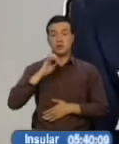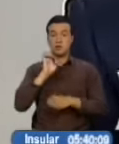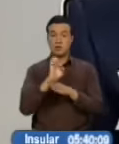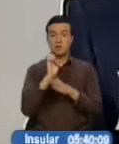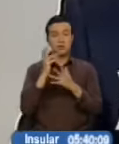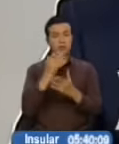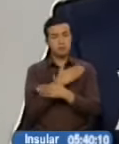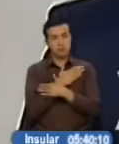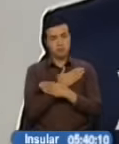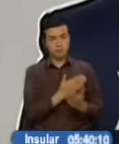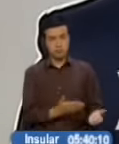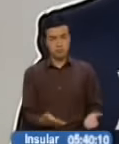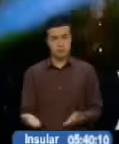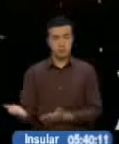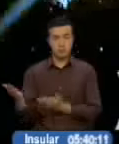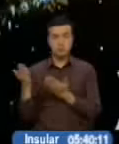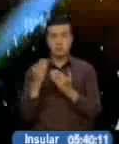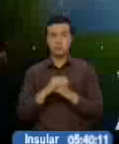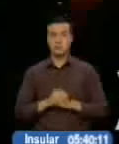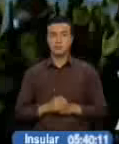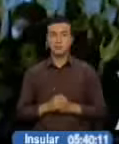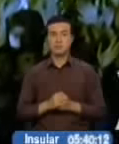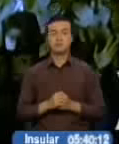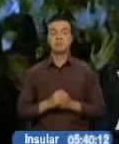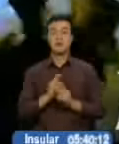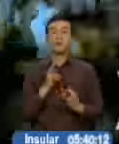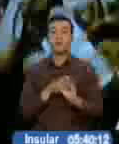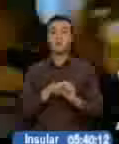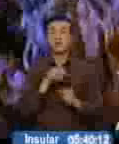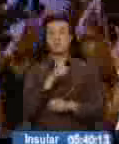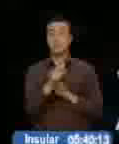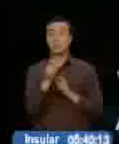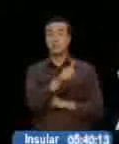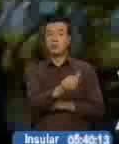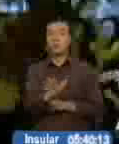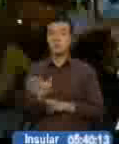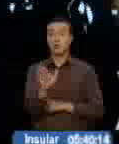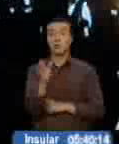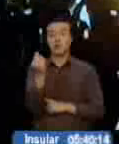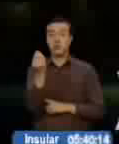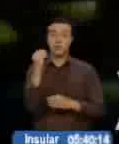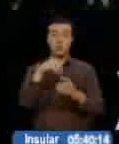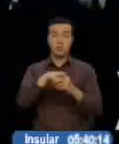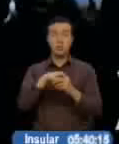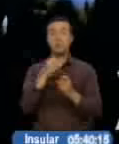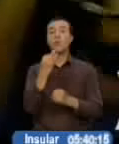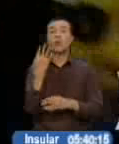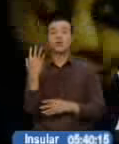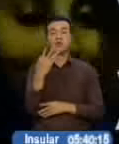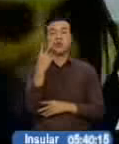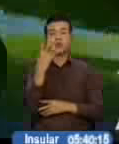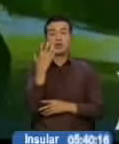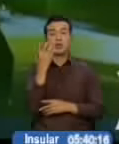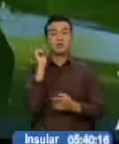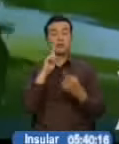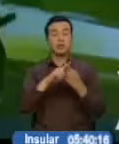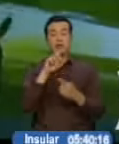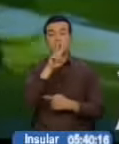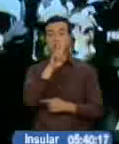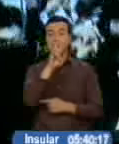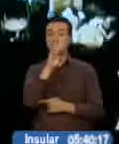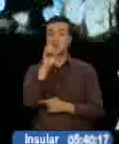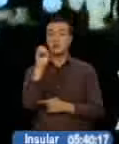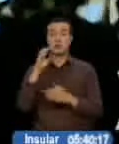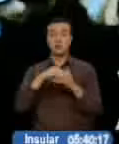Ecuador los recibe con los brazos abiertos. Para acceder al festival, los ciudadanos deberán realizar donaciones económicas que van desde los 15 hasta los